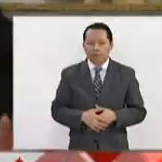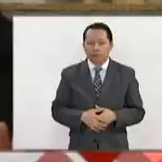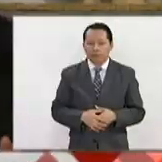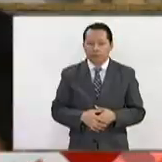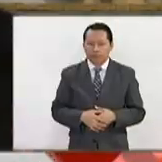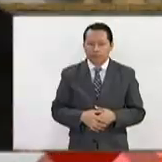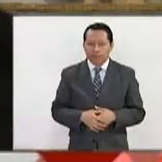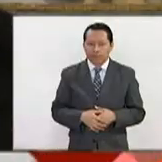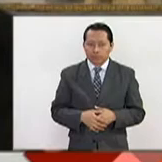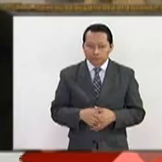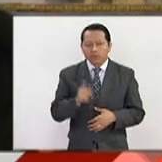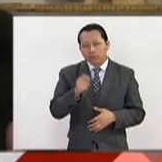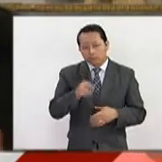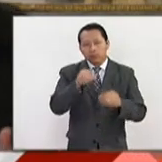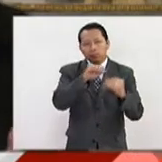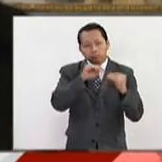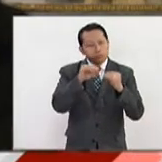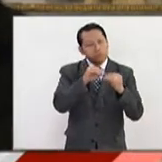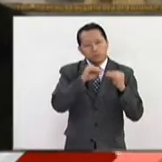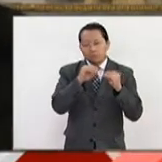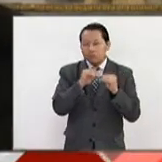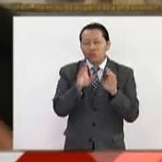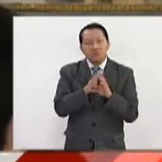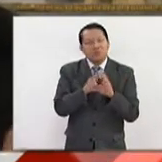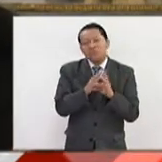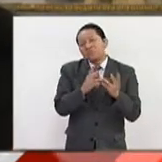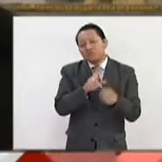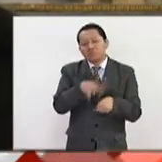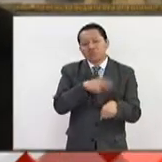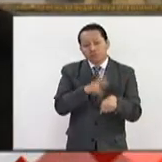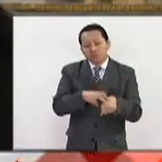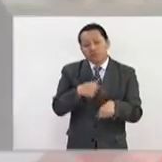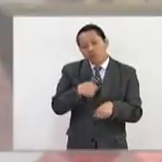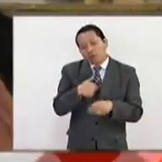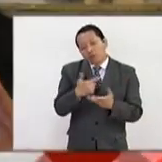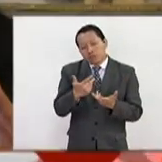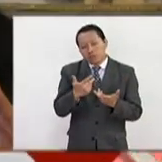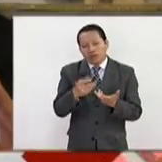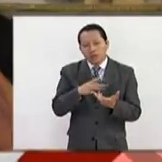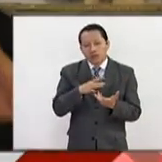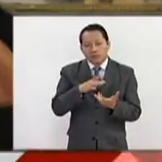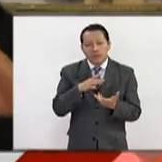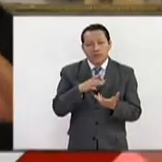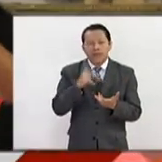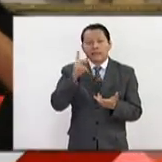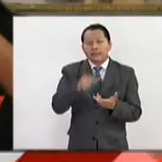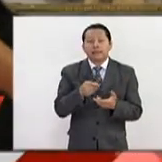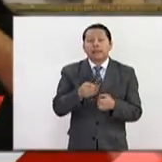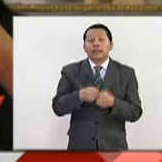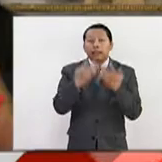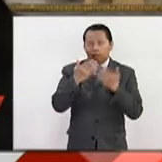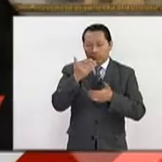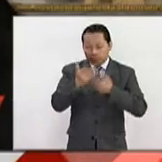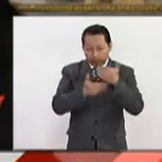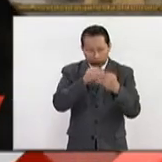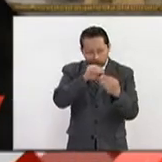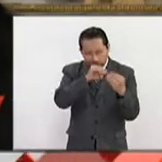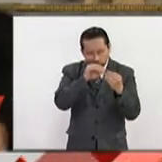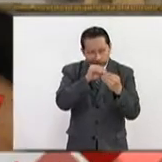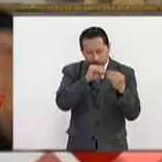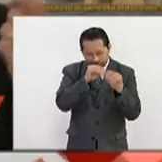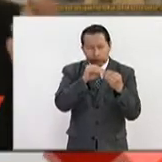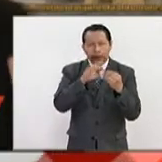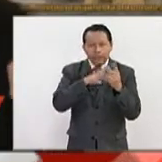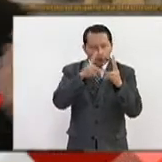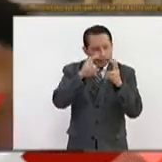Yo les puedo decir, es una negociación como cualquier otra que me ha tocado experimentar, donde, claro, conforme van avanzando las negociaciones, se van apretando